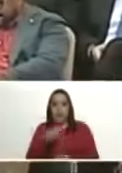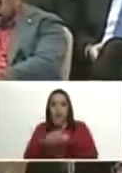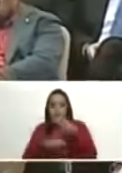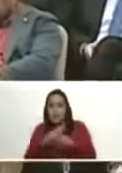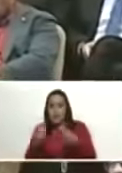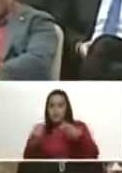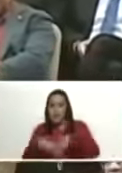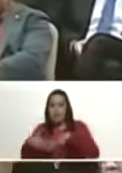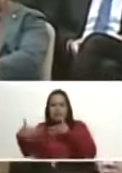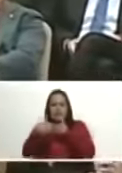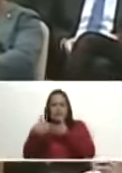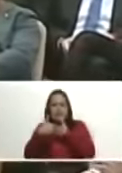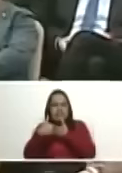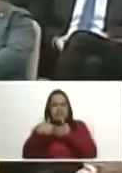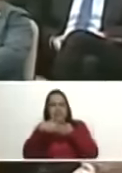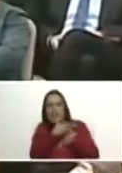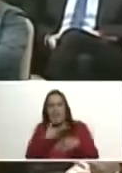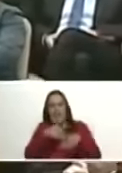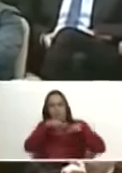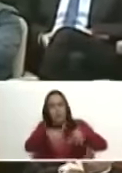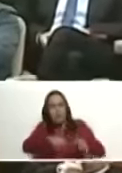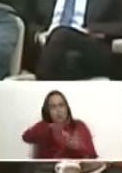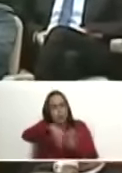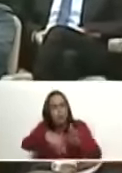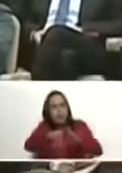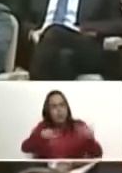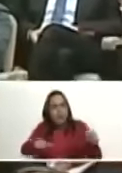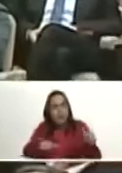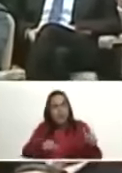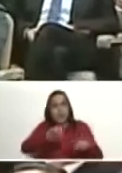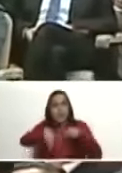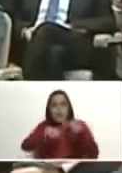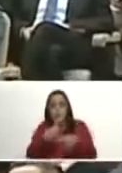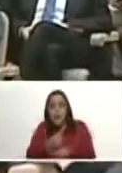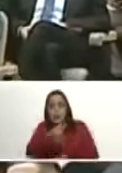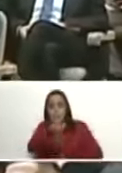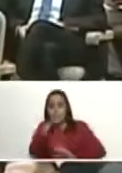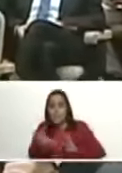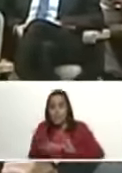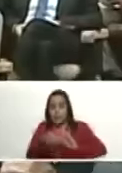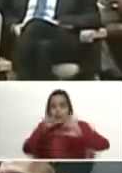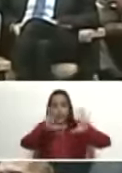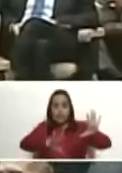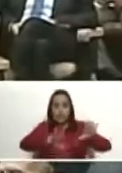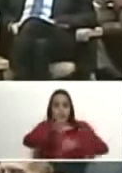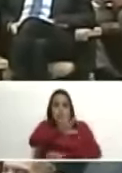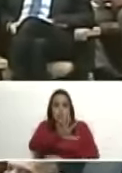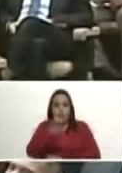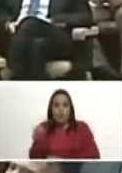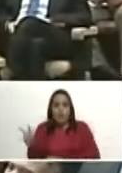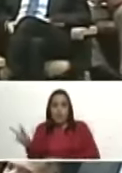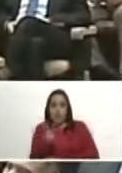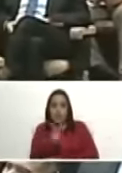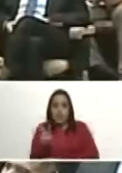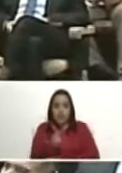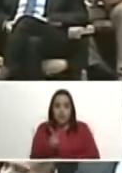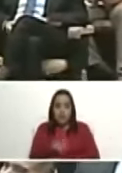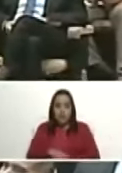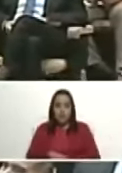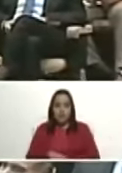agresión territorial. Así es como en 1850 Venezuela y la